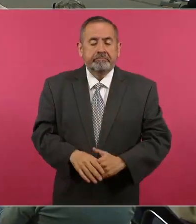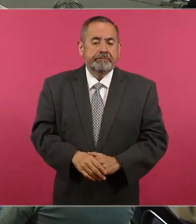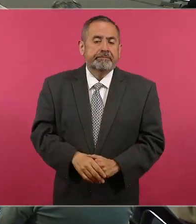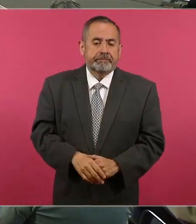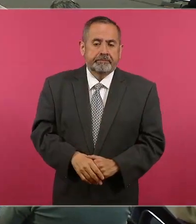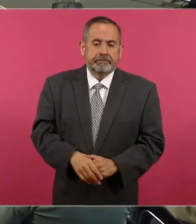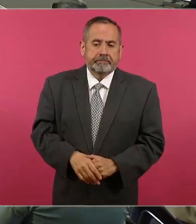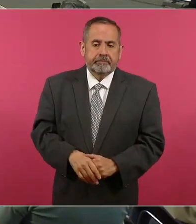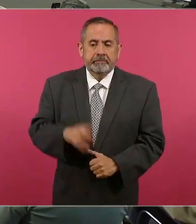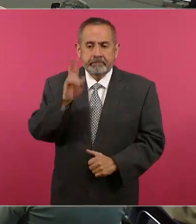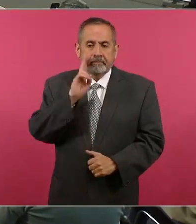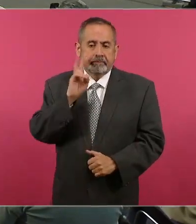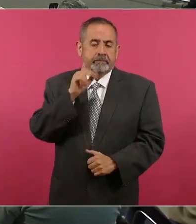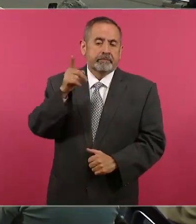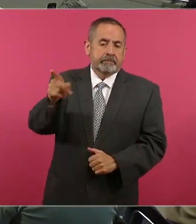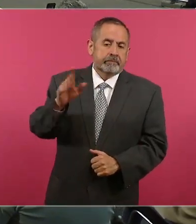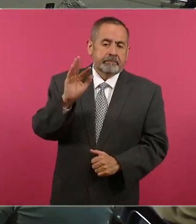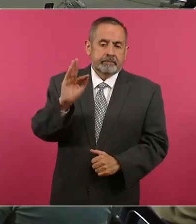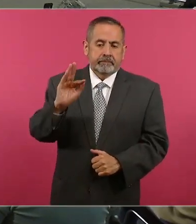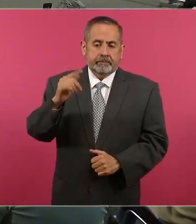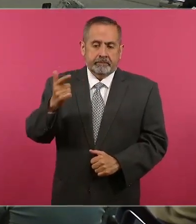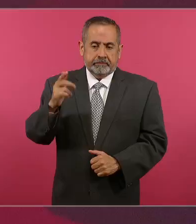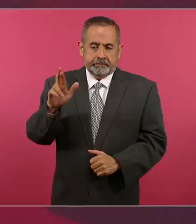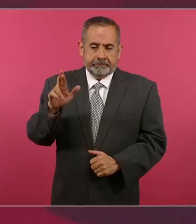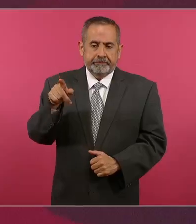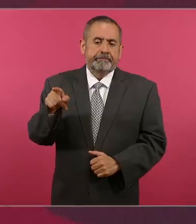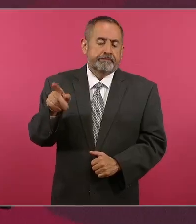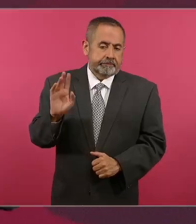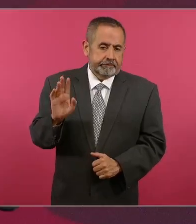informarles. A ver si la fiscalía